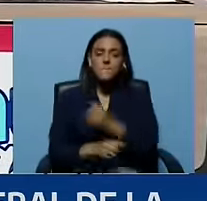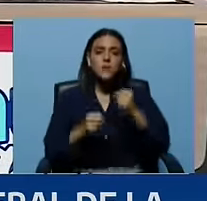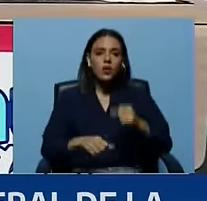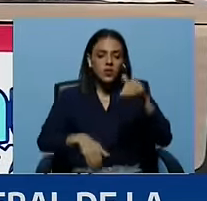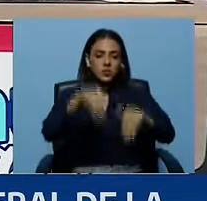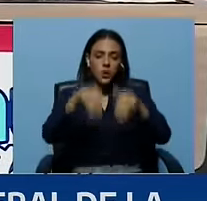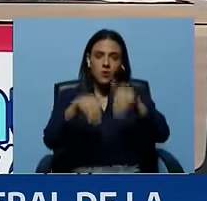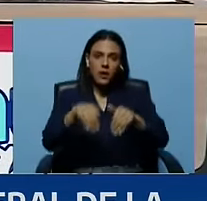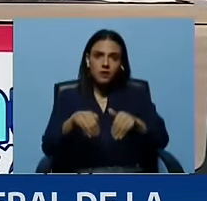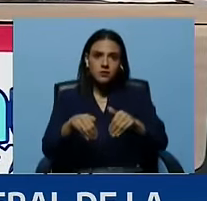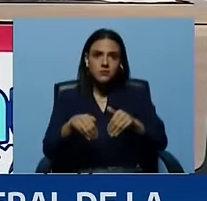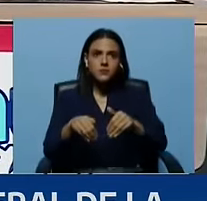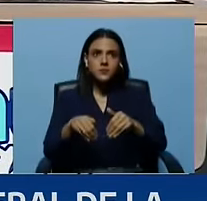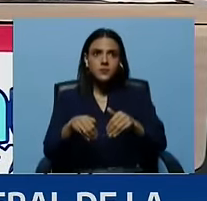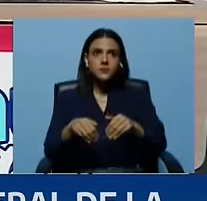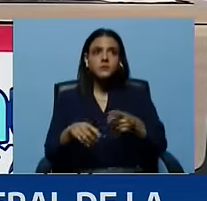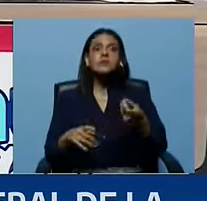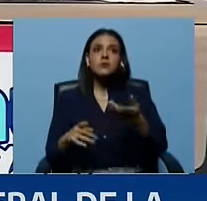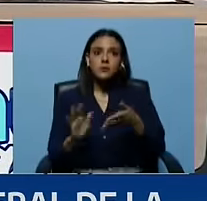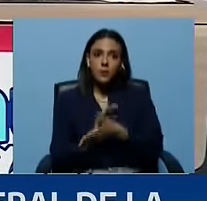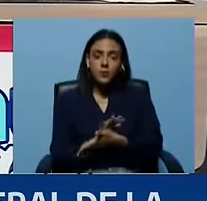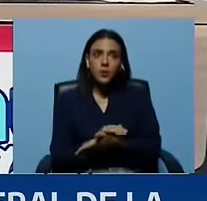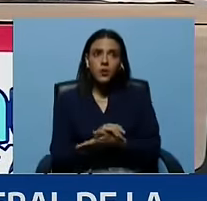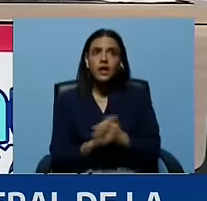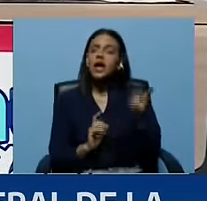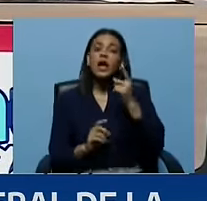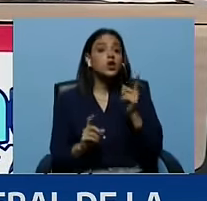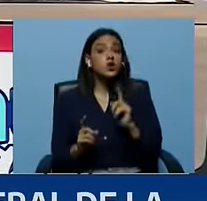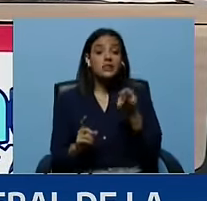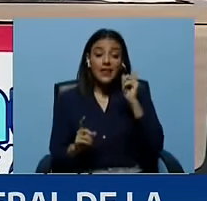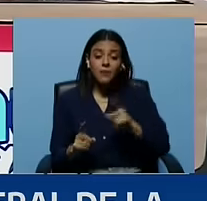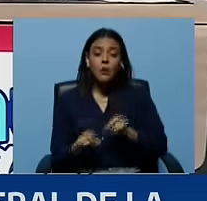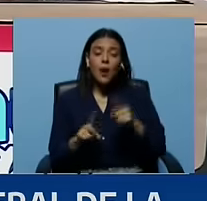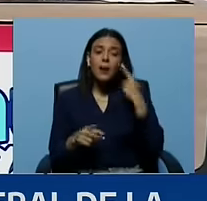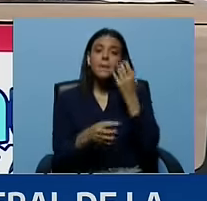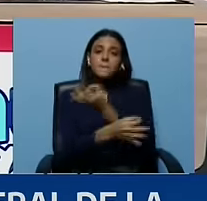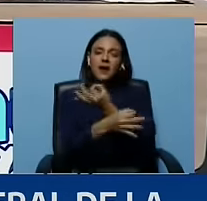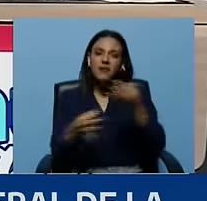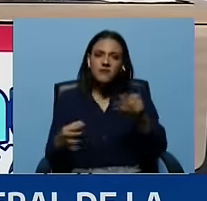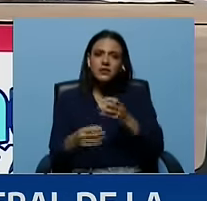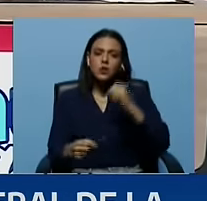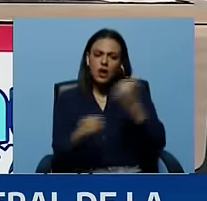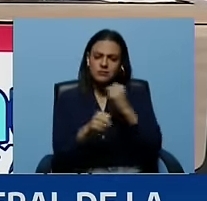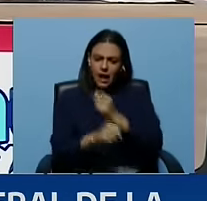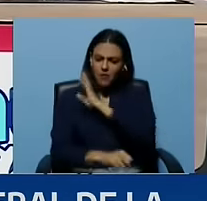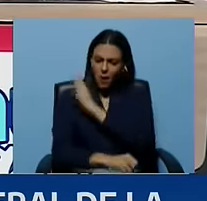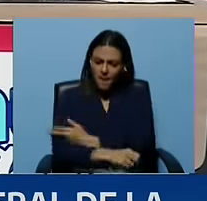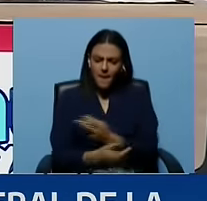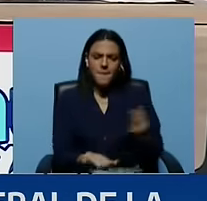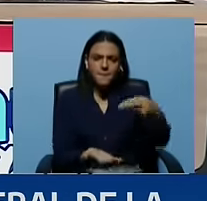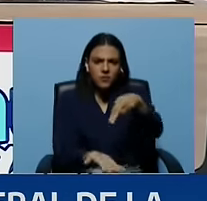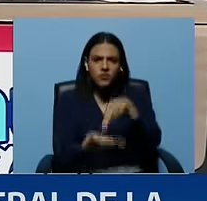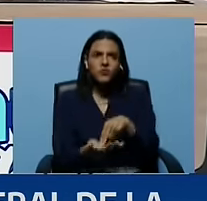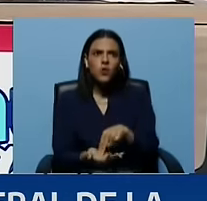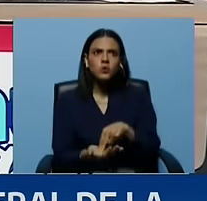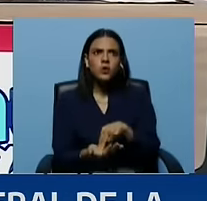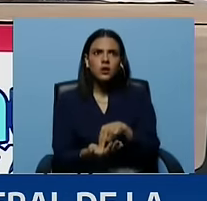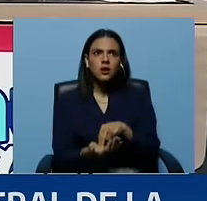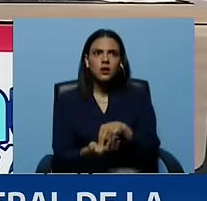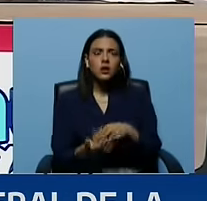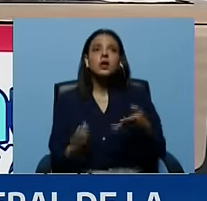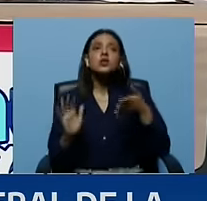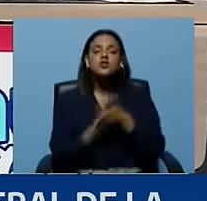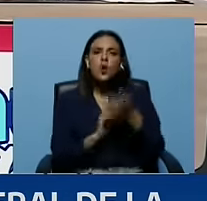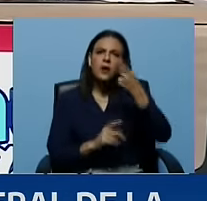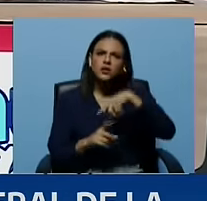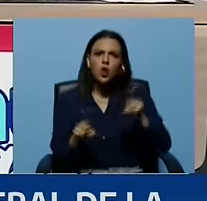cada vez tiene que perfeccionarse, fortalecerse, y sobre todo, seguir construyendo sus